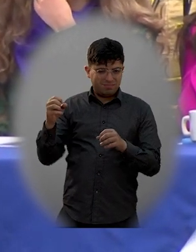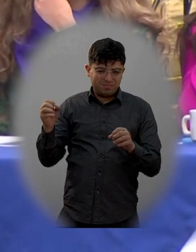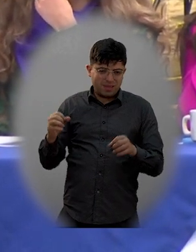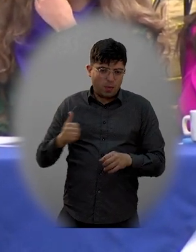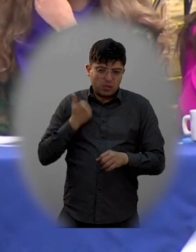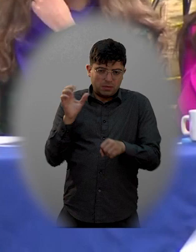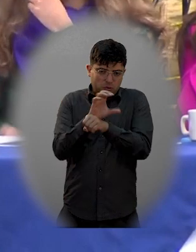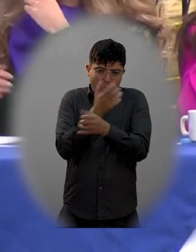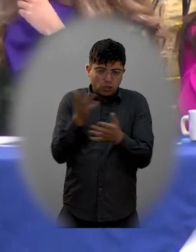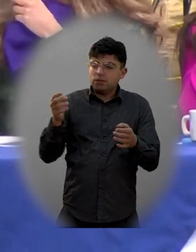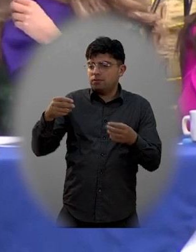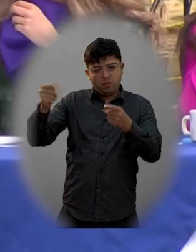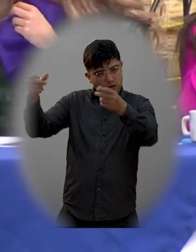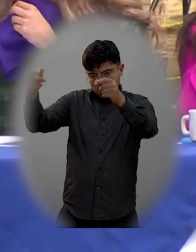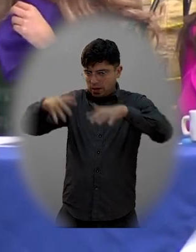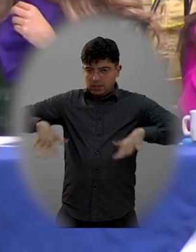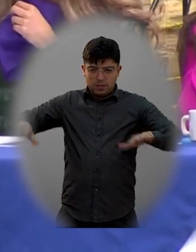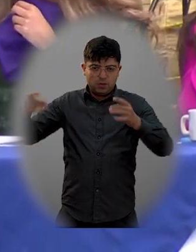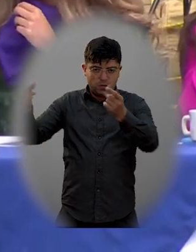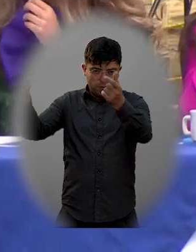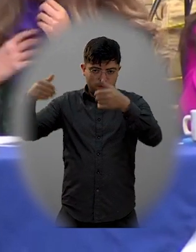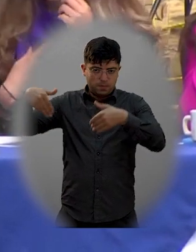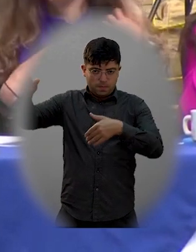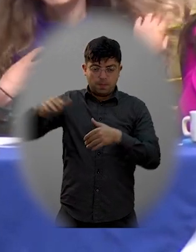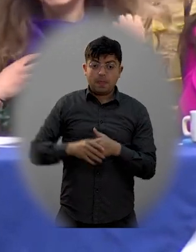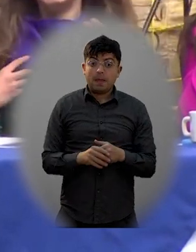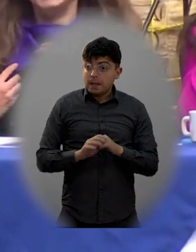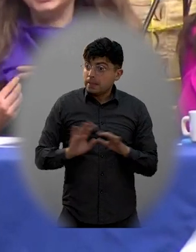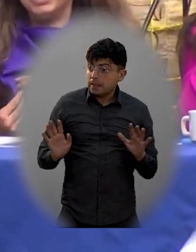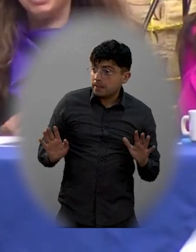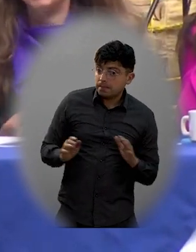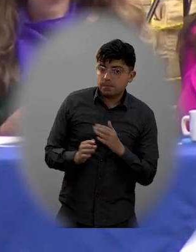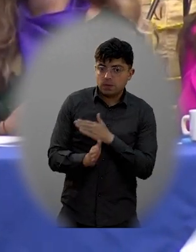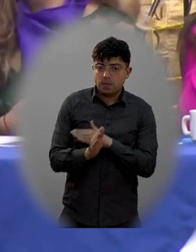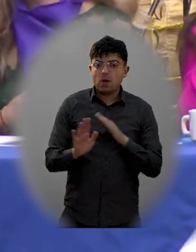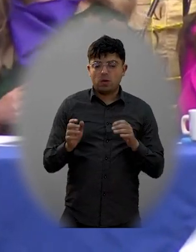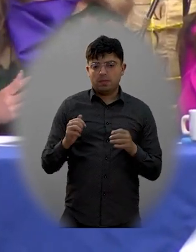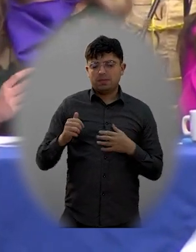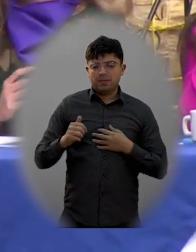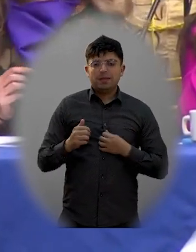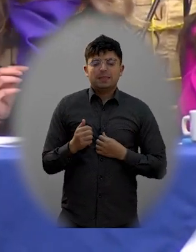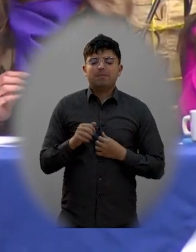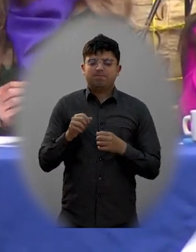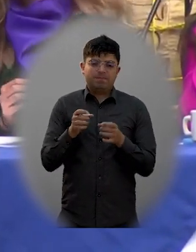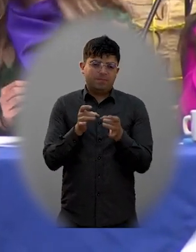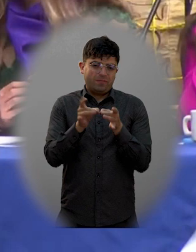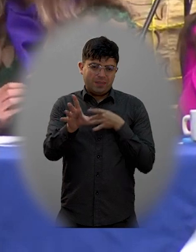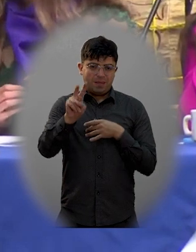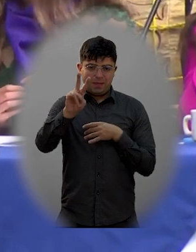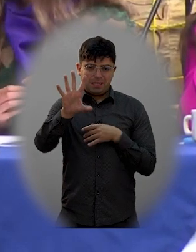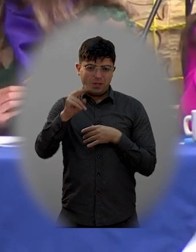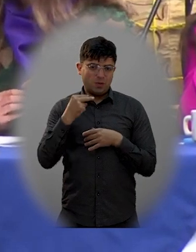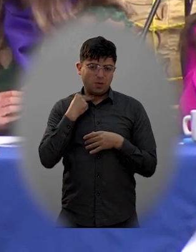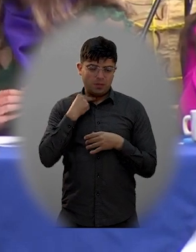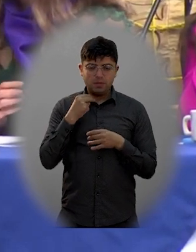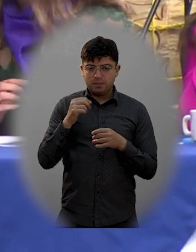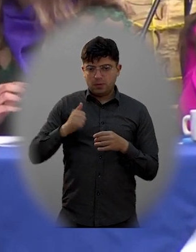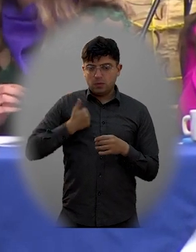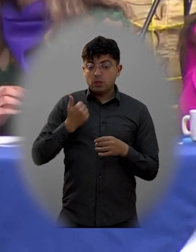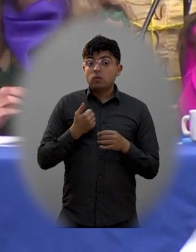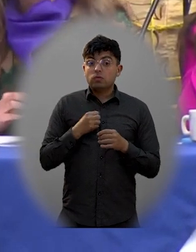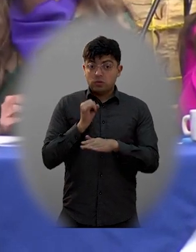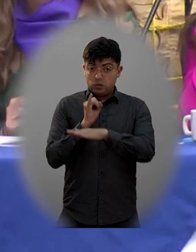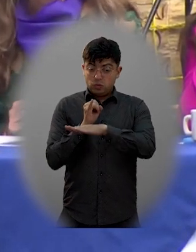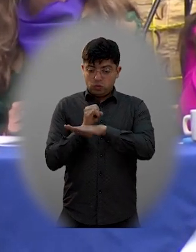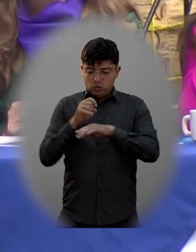los espacios. Ya, última cosa. Aprovechando como la fecha del 25N, como que la institución asuma estas